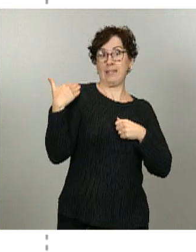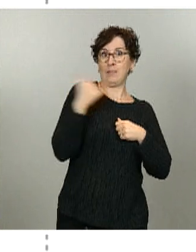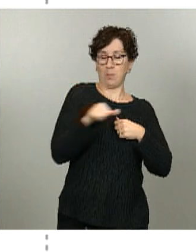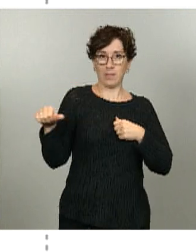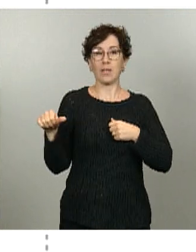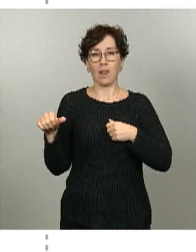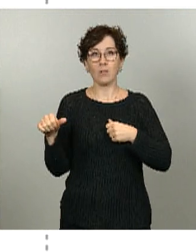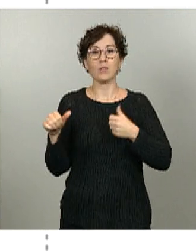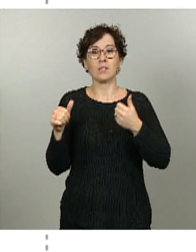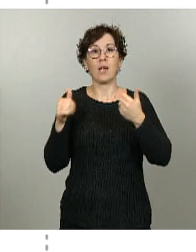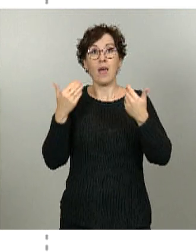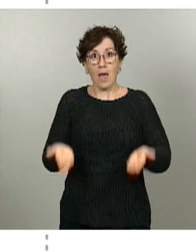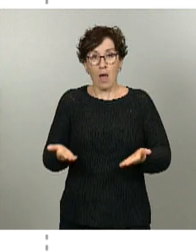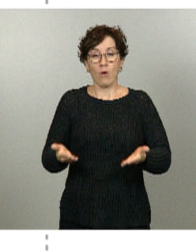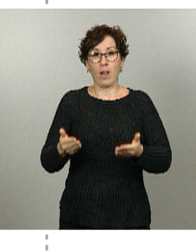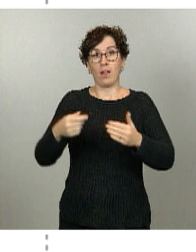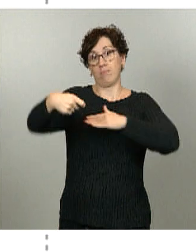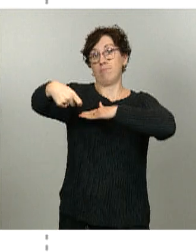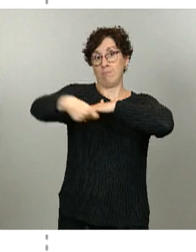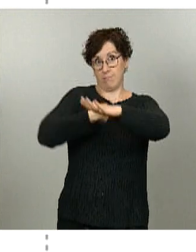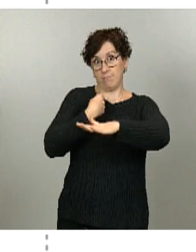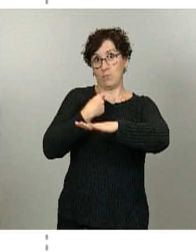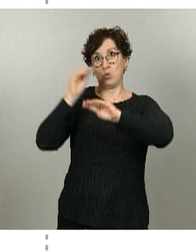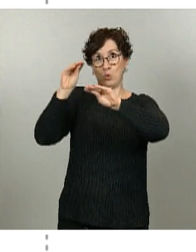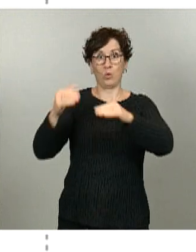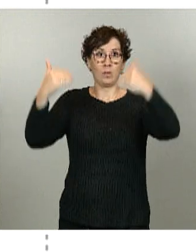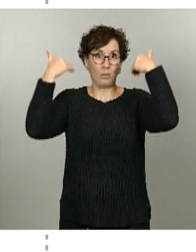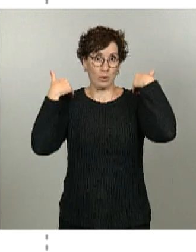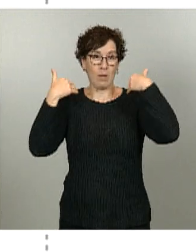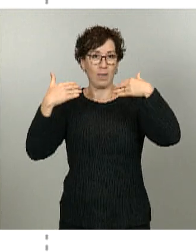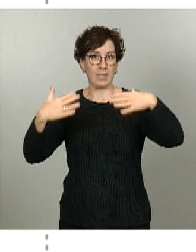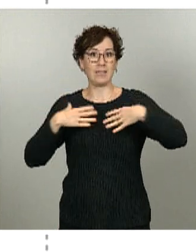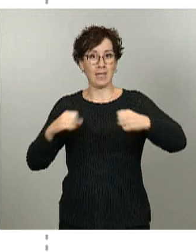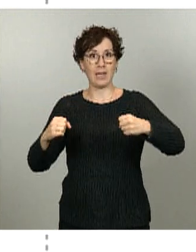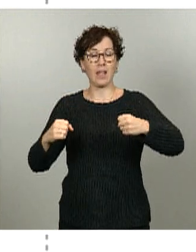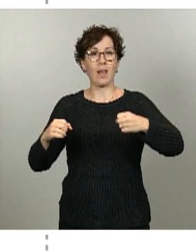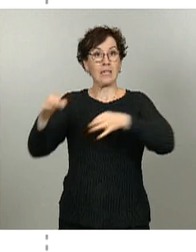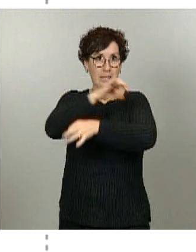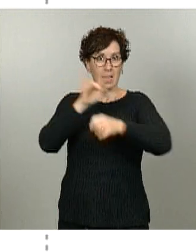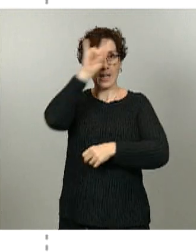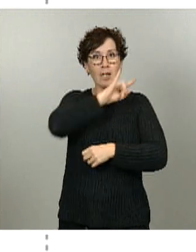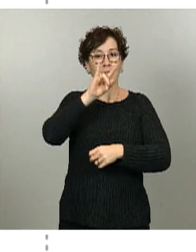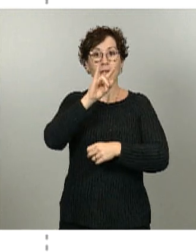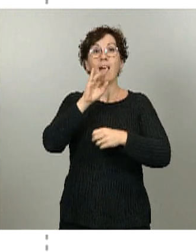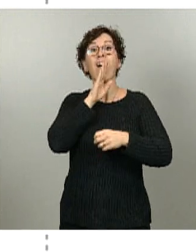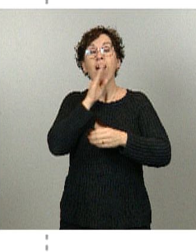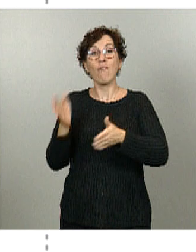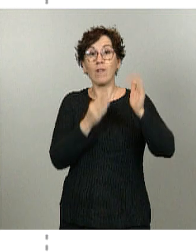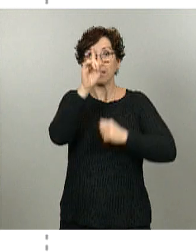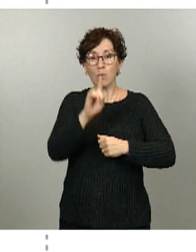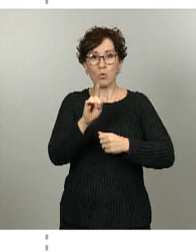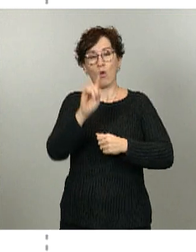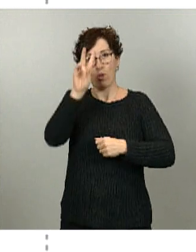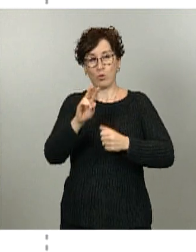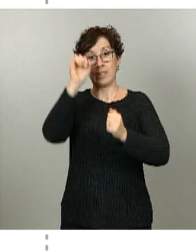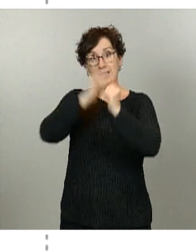ahora, tras solicitud de los responsables de sanidad de las Islas Canarias, se han pasado a fase 2. Son las Islas del Hierro, La